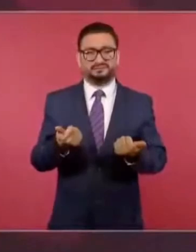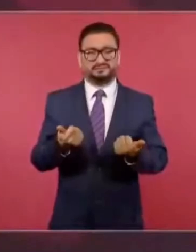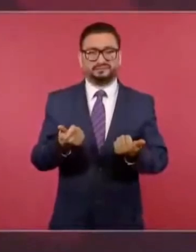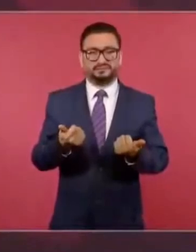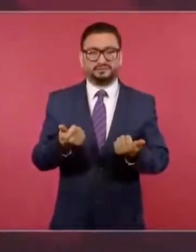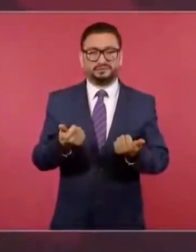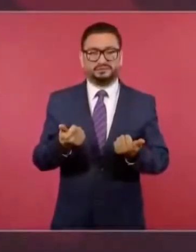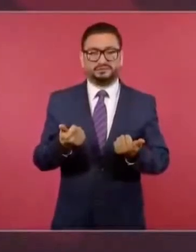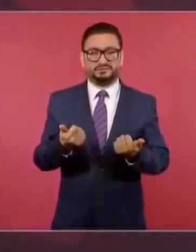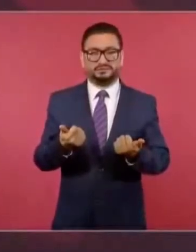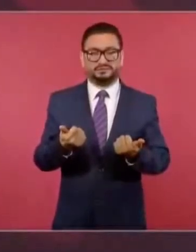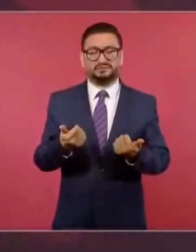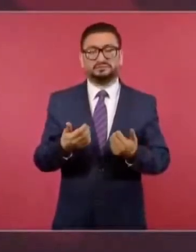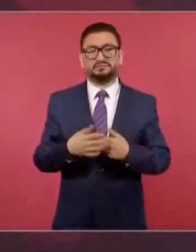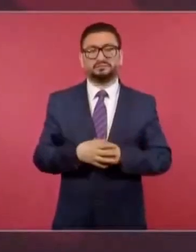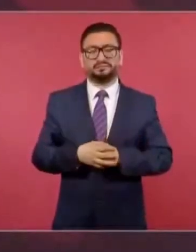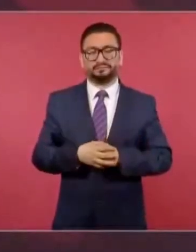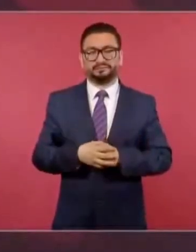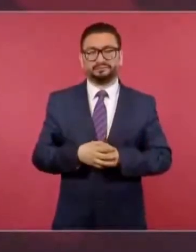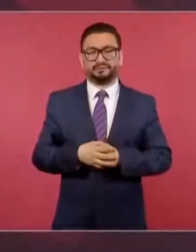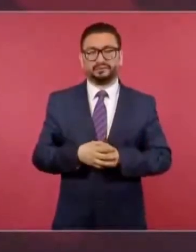que no podemos